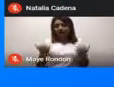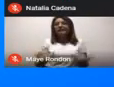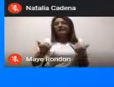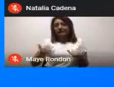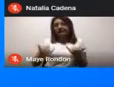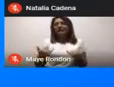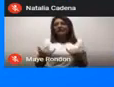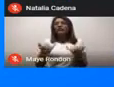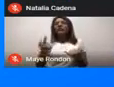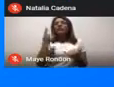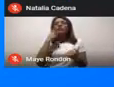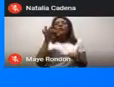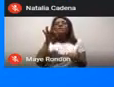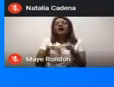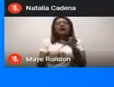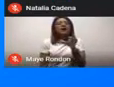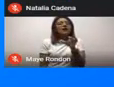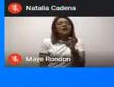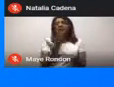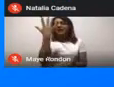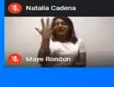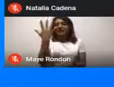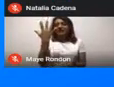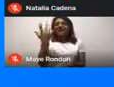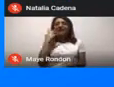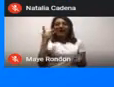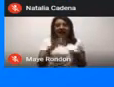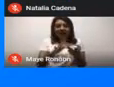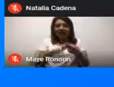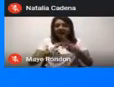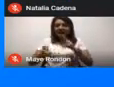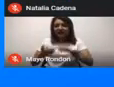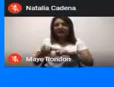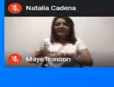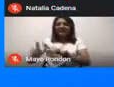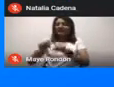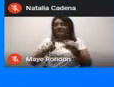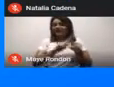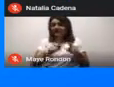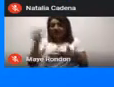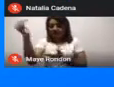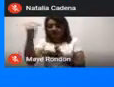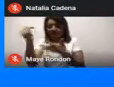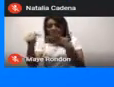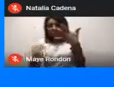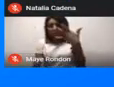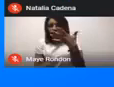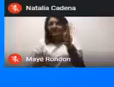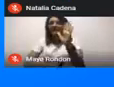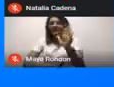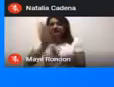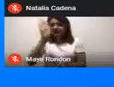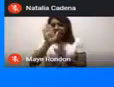ese semillero de lo que nos viene en materia de diferentes aspectos en el desarrollo del